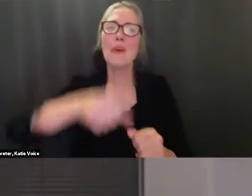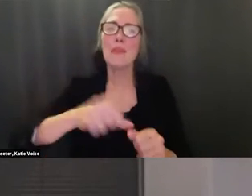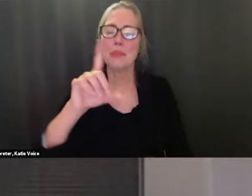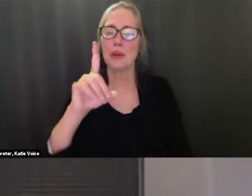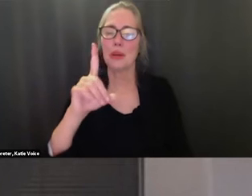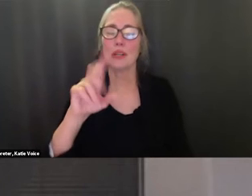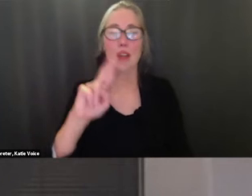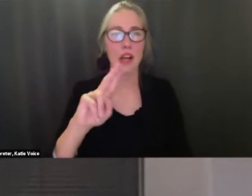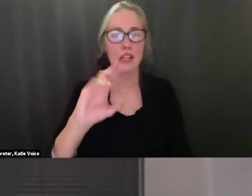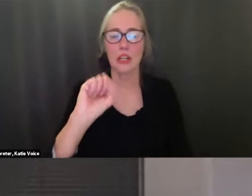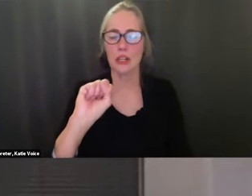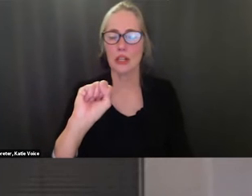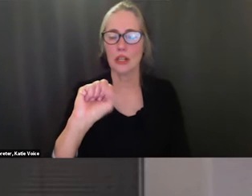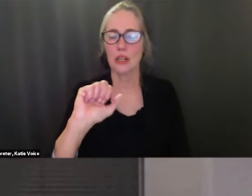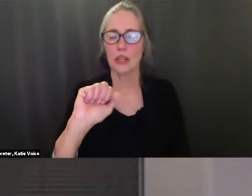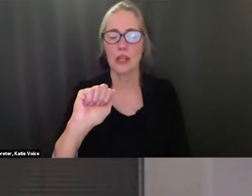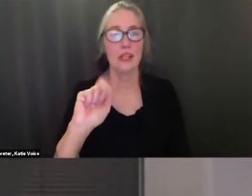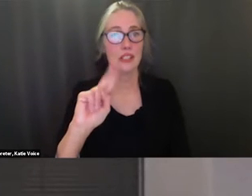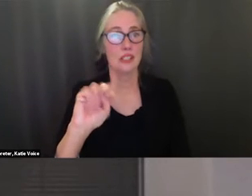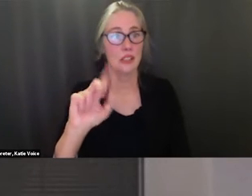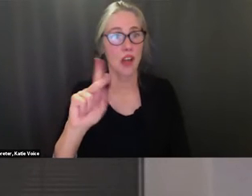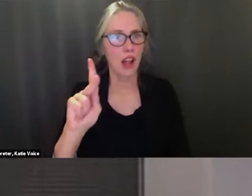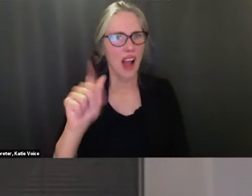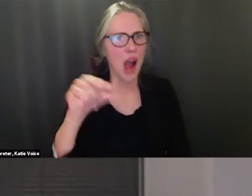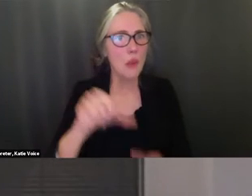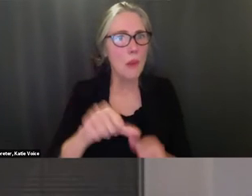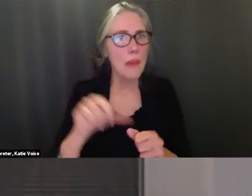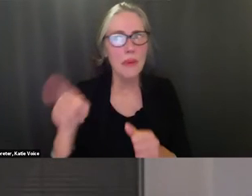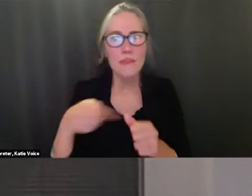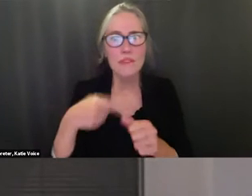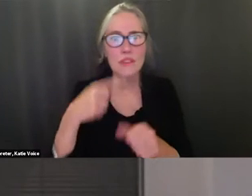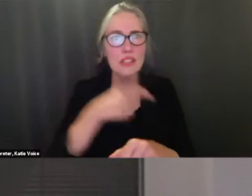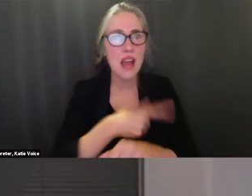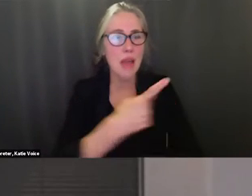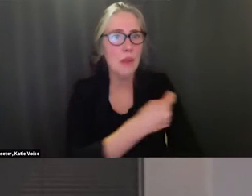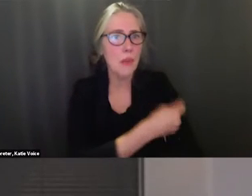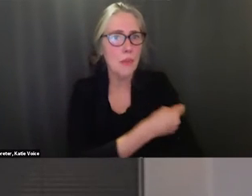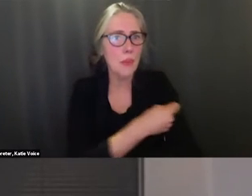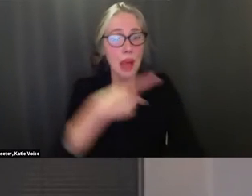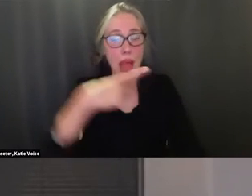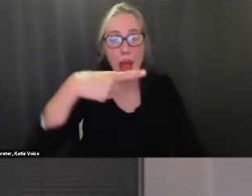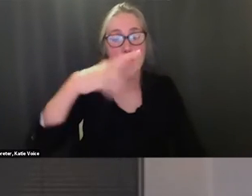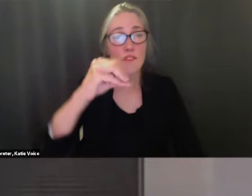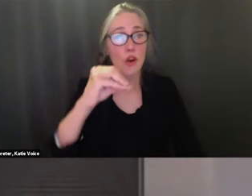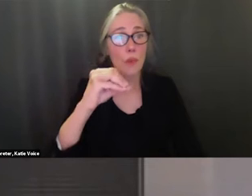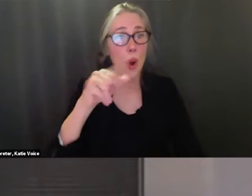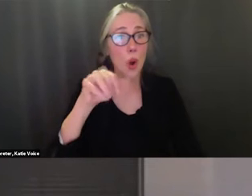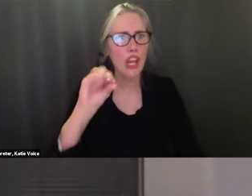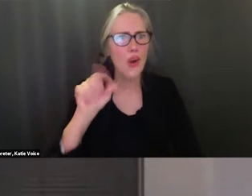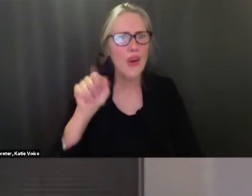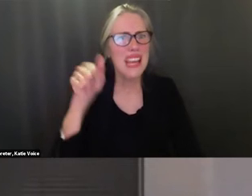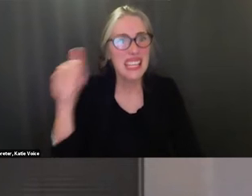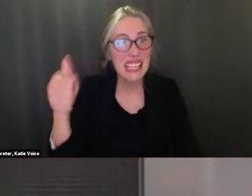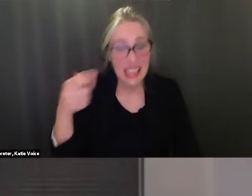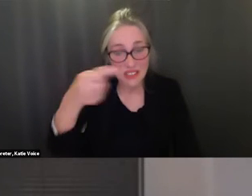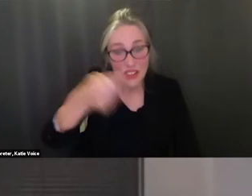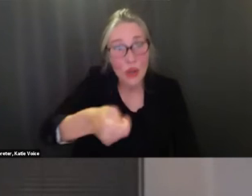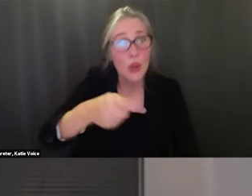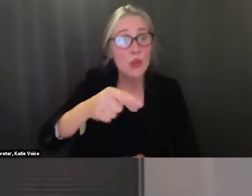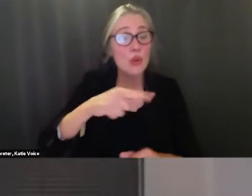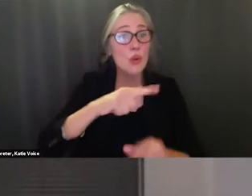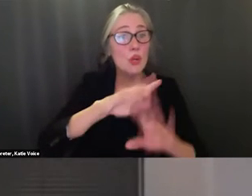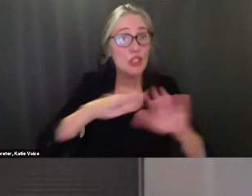1954, cuando tuvo su primera vacuna contra la polio, se la aplicó a sí mismo en primaria en Pittsburgh a